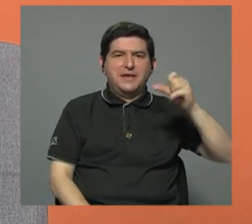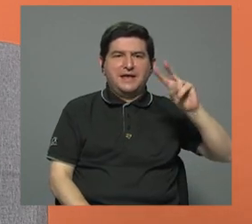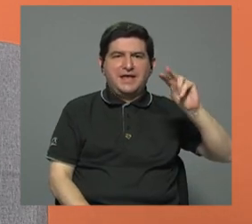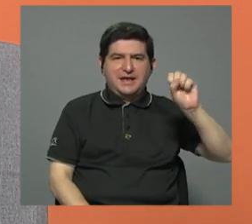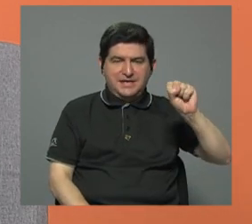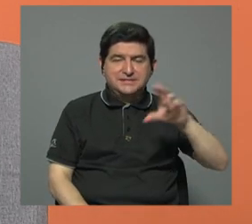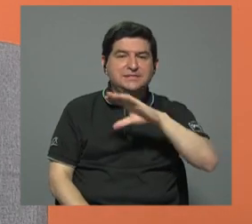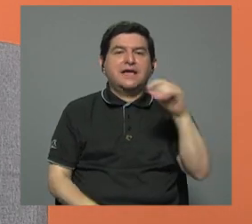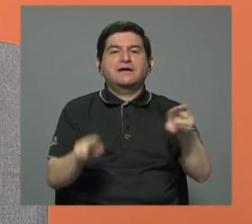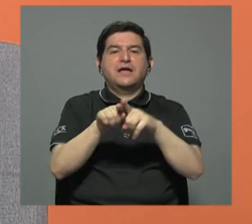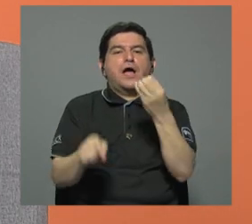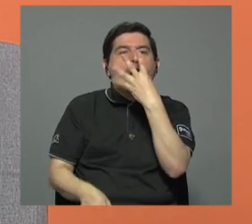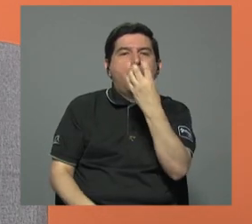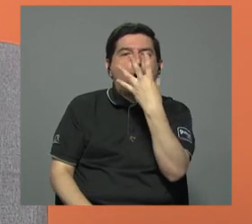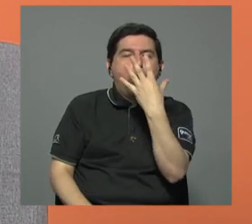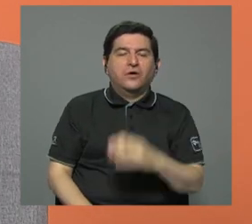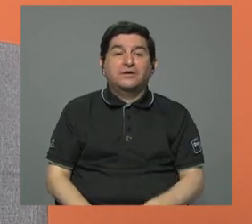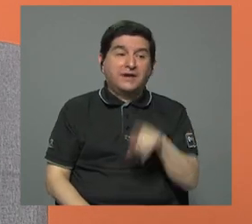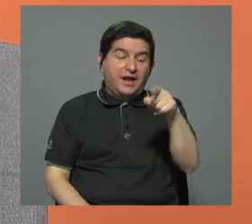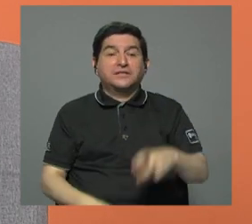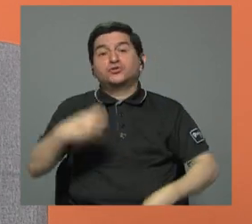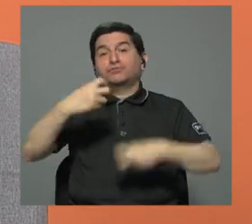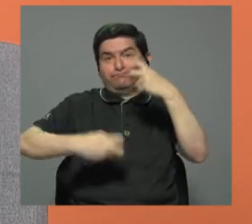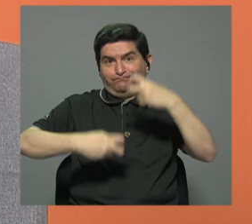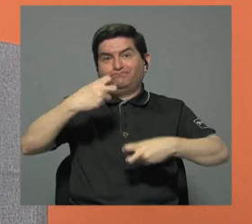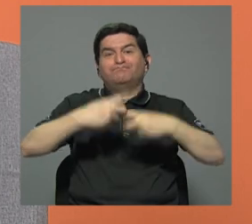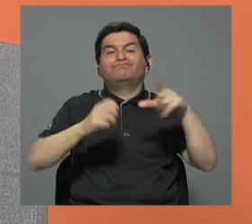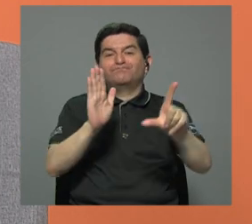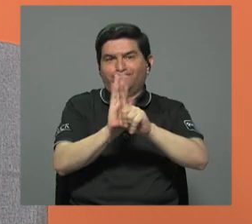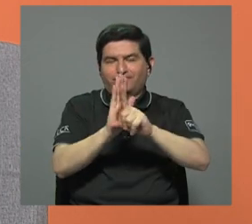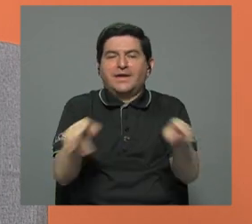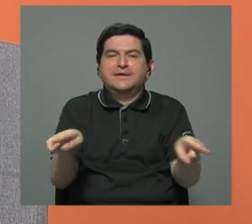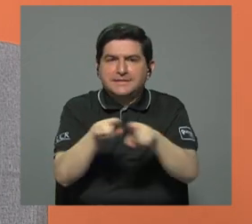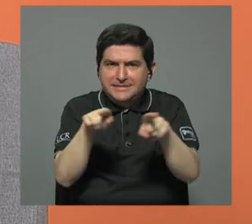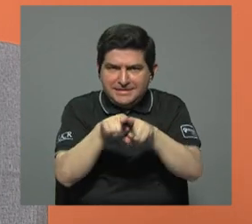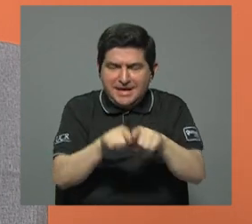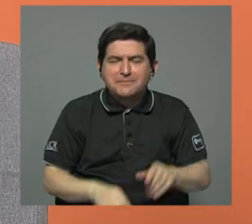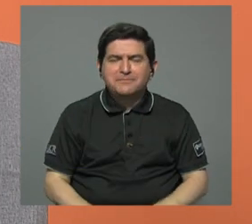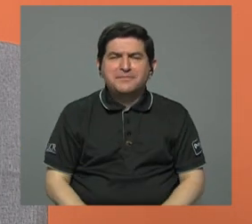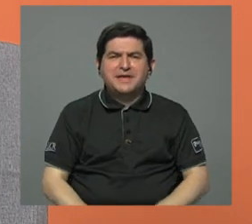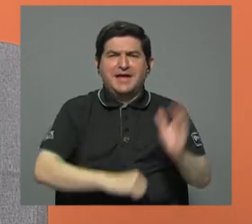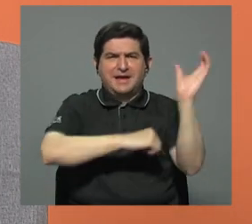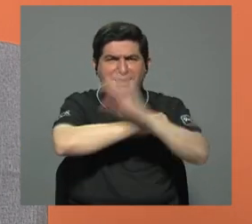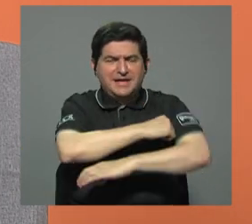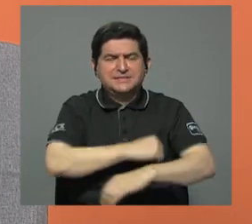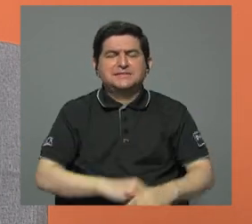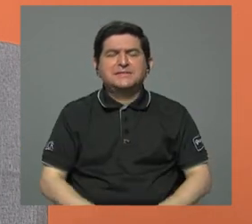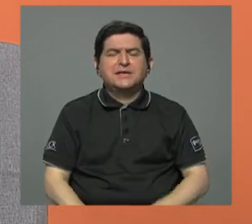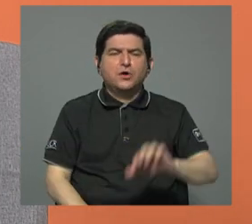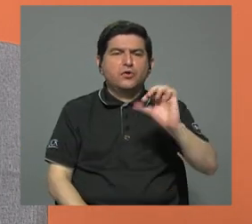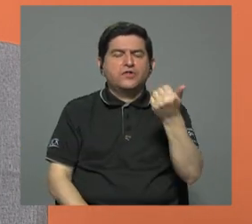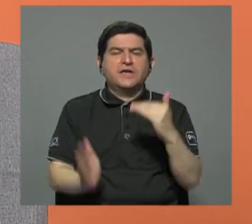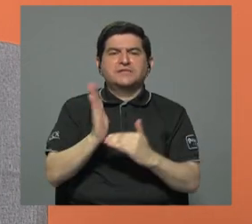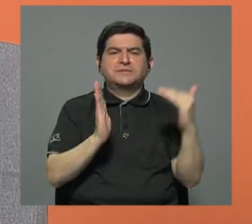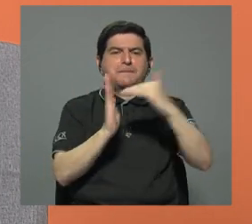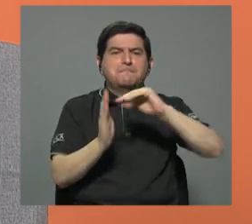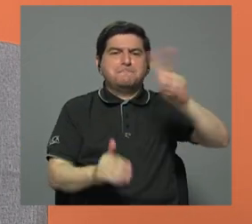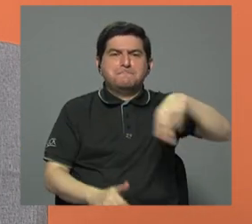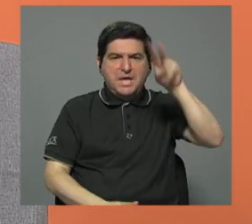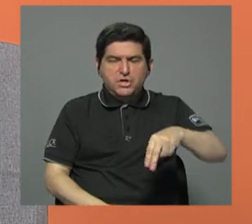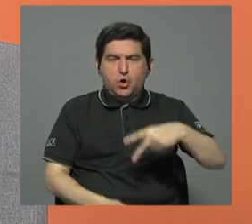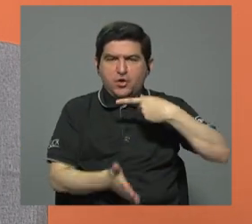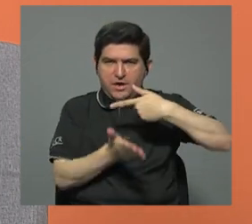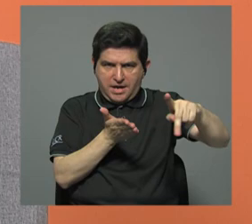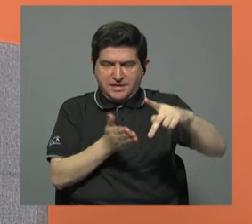esto pues supone un delito, por supuesto, ¿verdad? Y además se le condena al pago de 10 millones de colones por